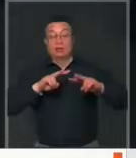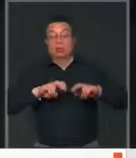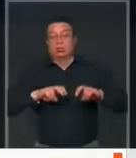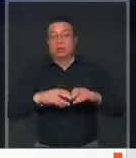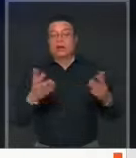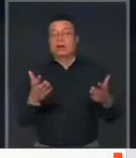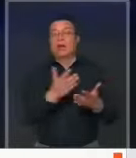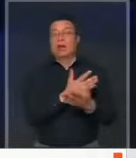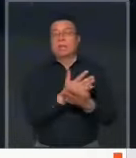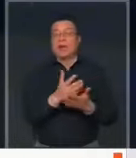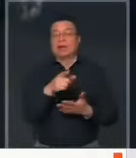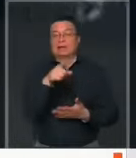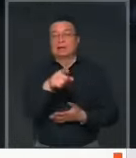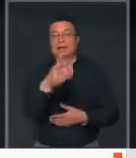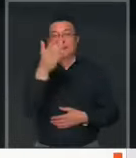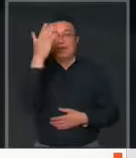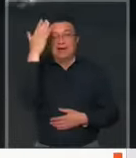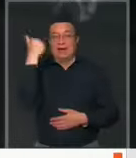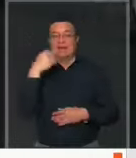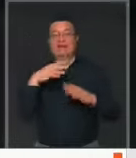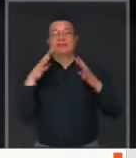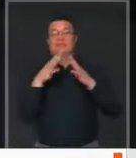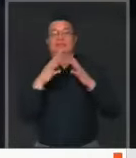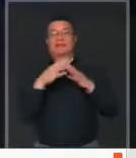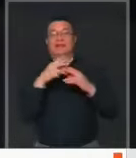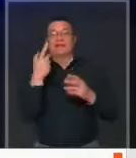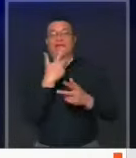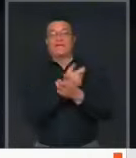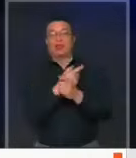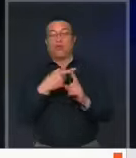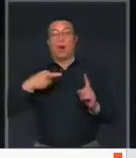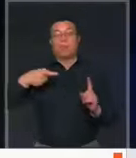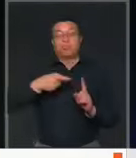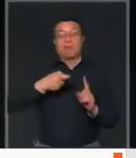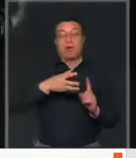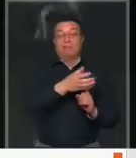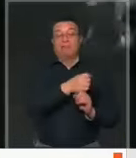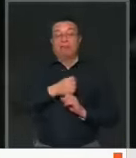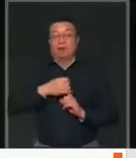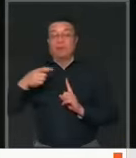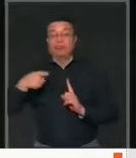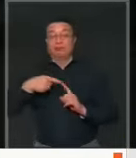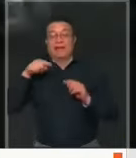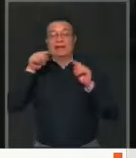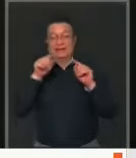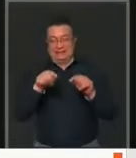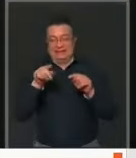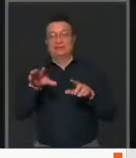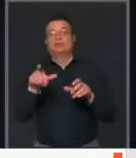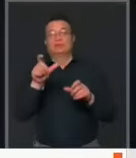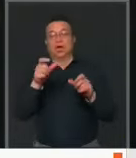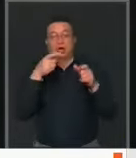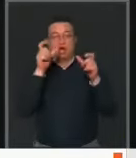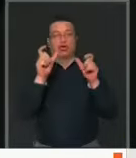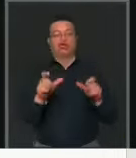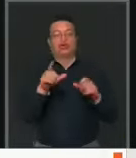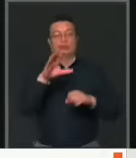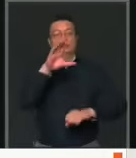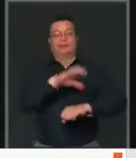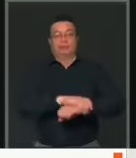sucedió con el teniente Ojeda y por lo tanto obviamente ahora va a tener que someterse a un control de